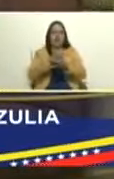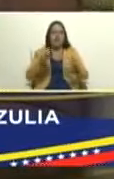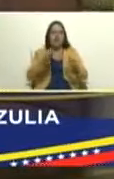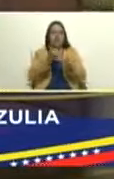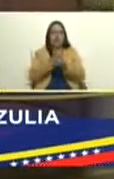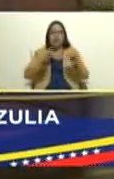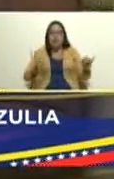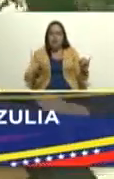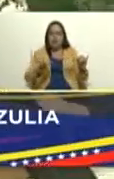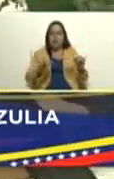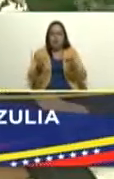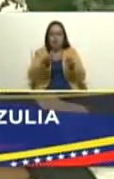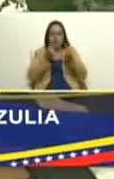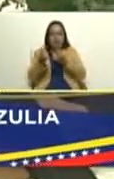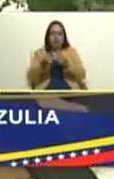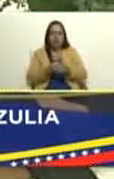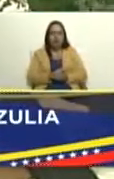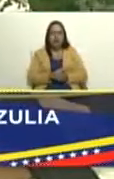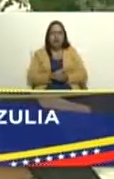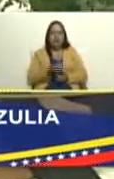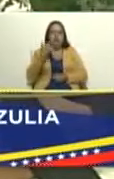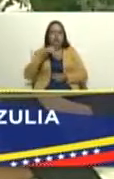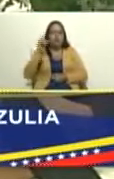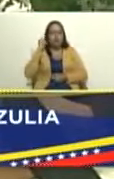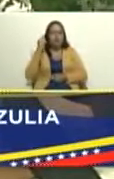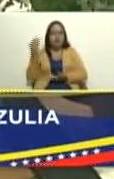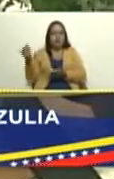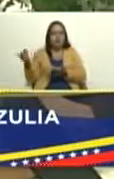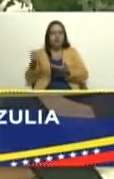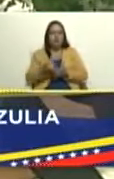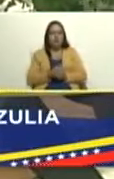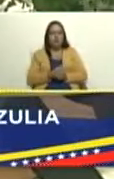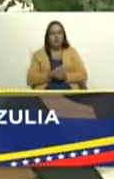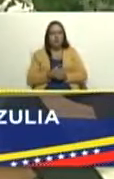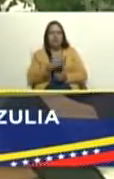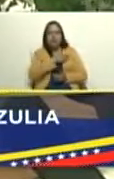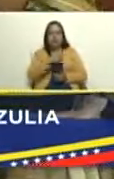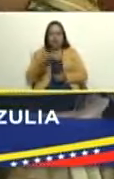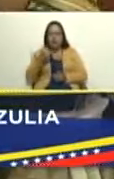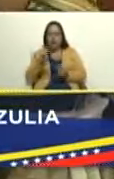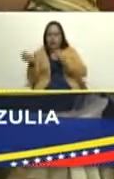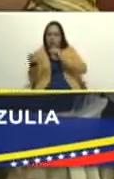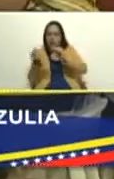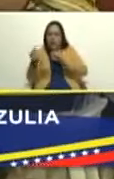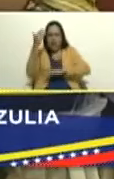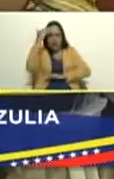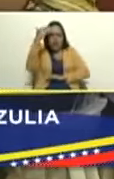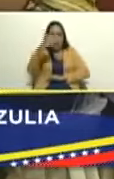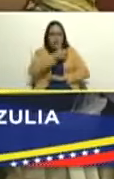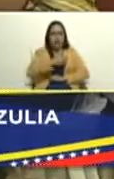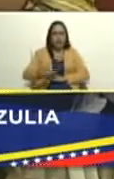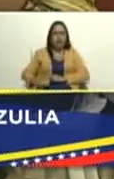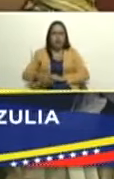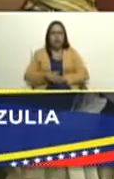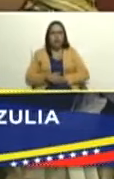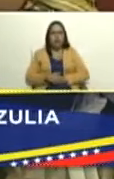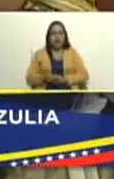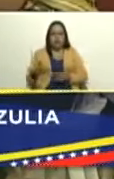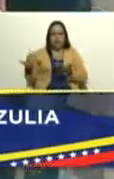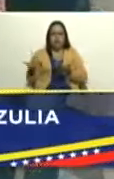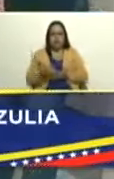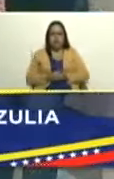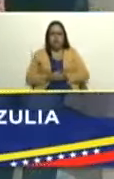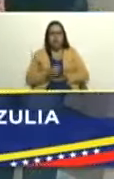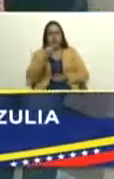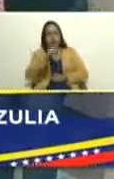Empoderamiento de la Mujer. Aquí tenemos a Mayrelín Vera, como le comenté, presidente, ella quiere conversar con usted, saludarlo, presidente. Adelante.